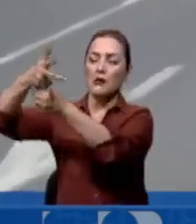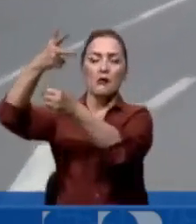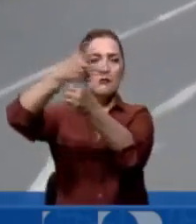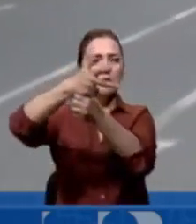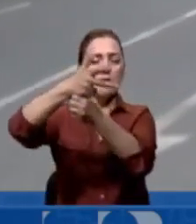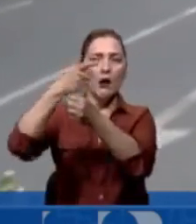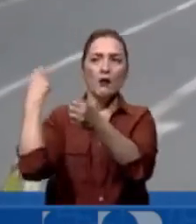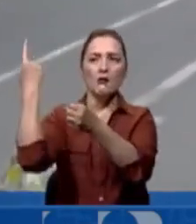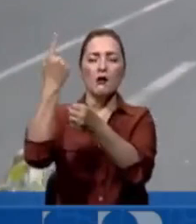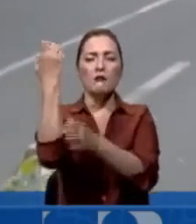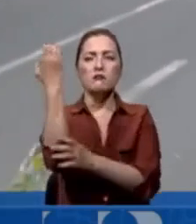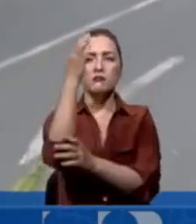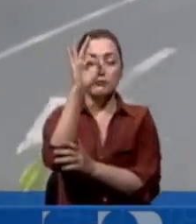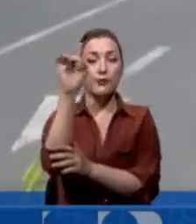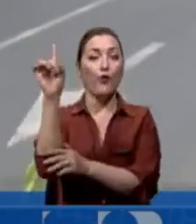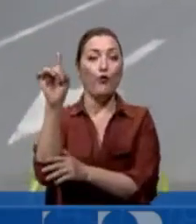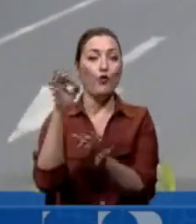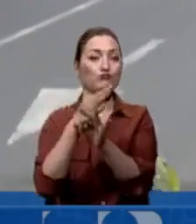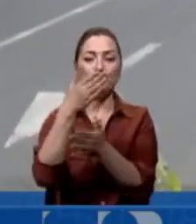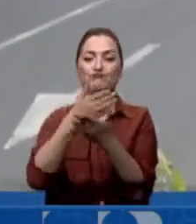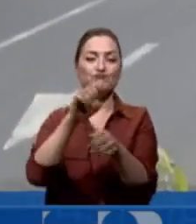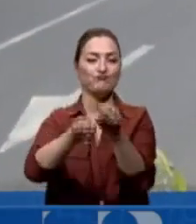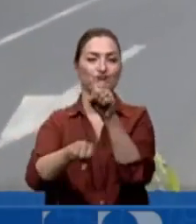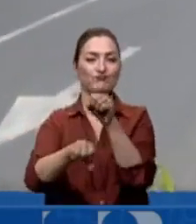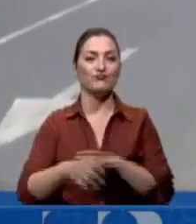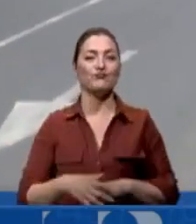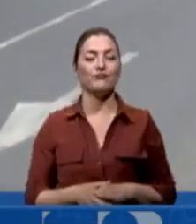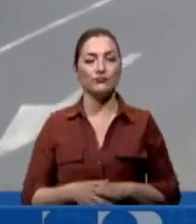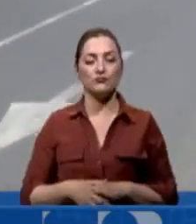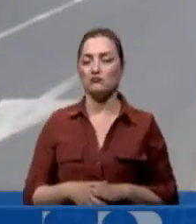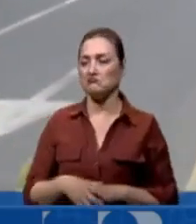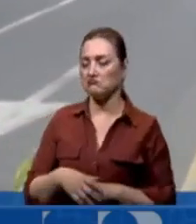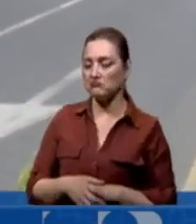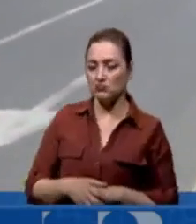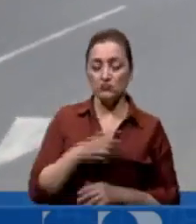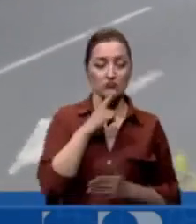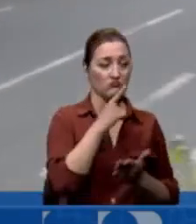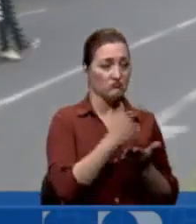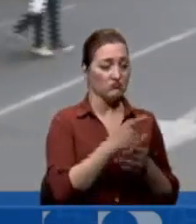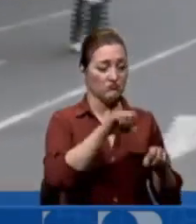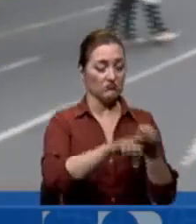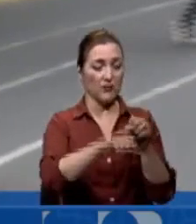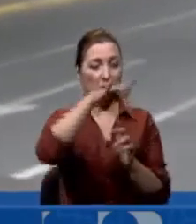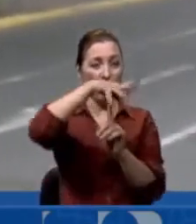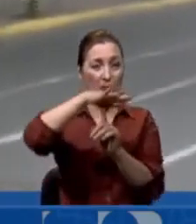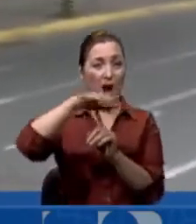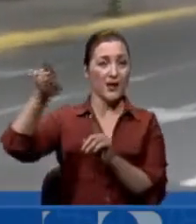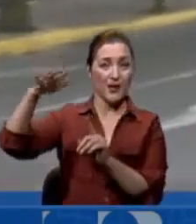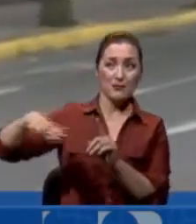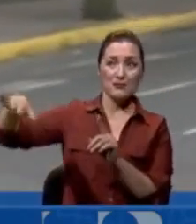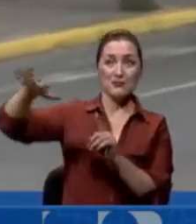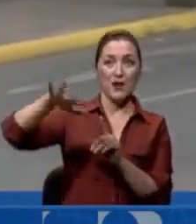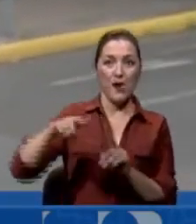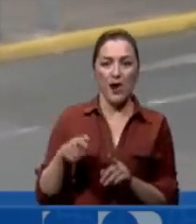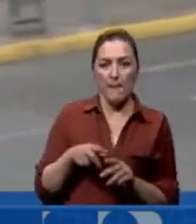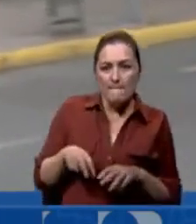de este sector del EQ911 ya no funcionan. Sí, muchas de ellas ya no funcionan. El Parque La Carolina, que es el principal corredor de los